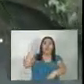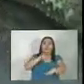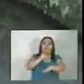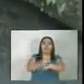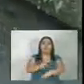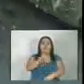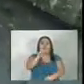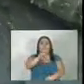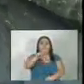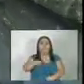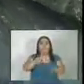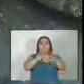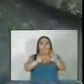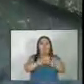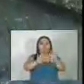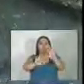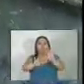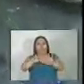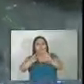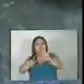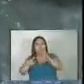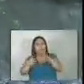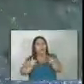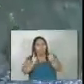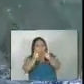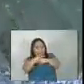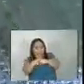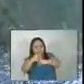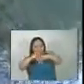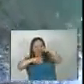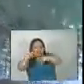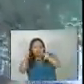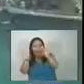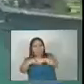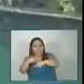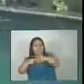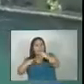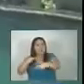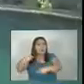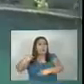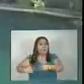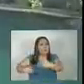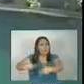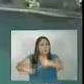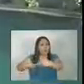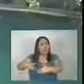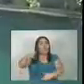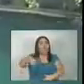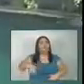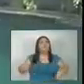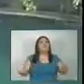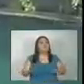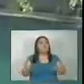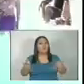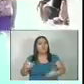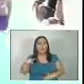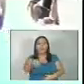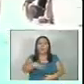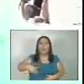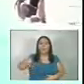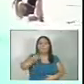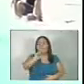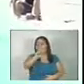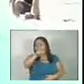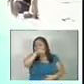1957 y tras varias remodelaciones a lo largo de los años, actualmente sigue siendo uno de los